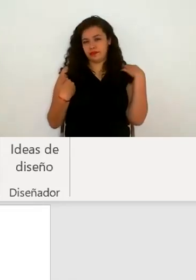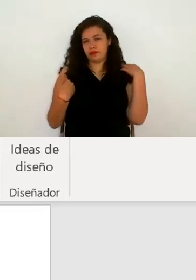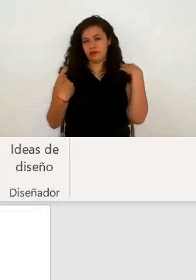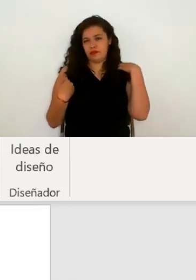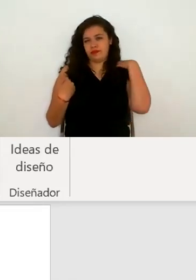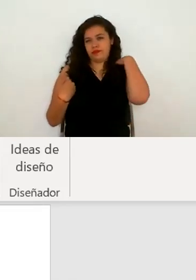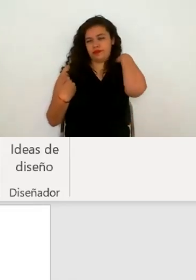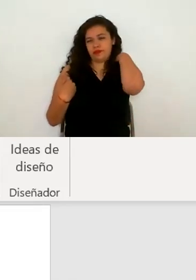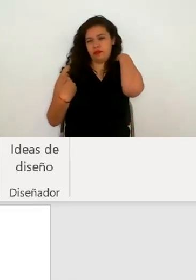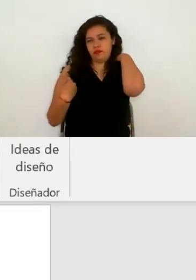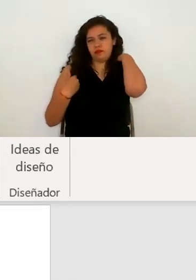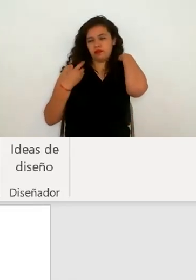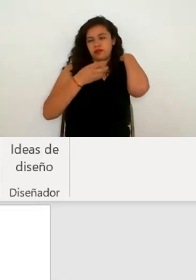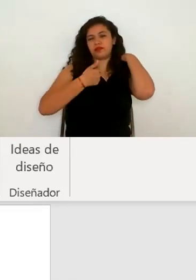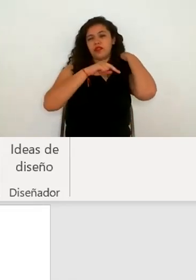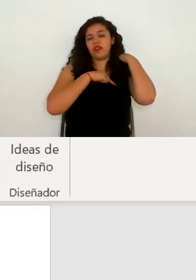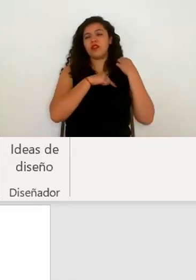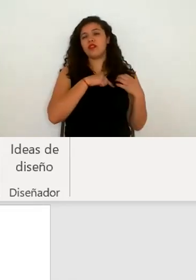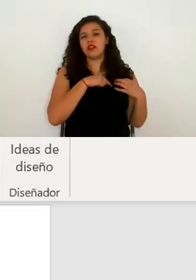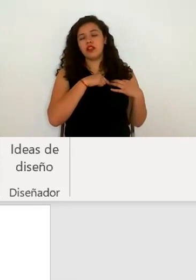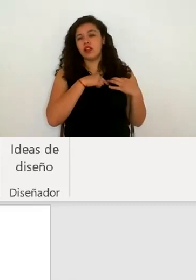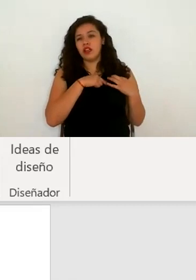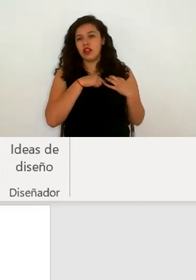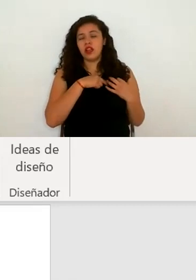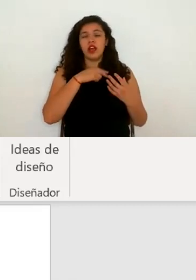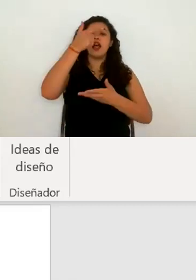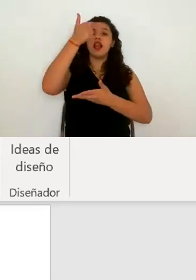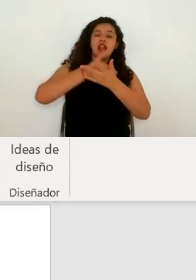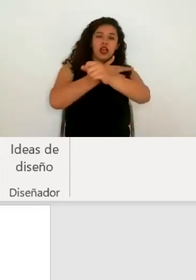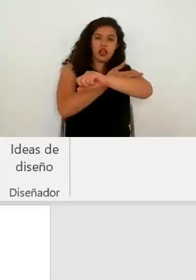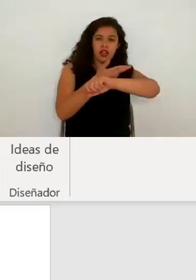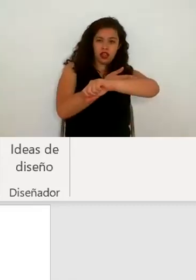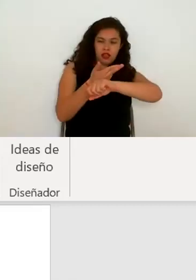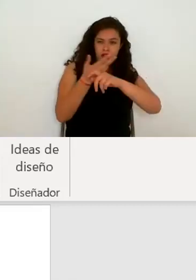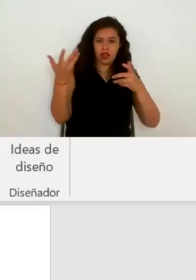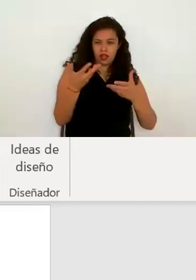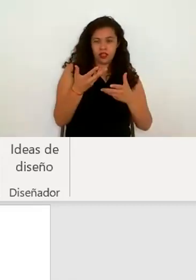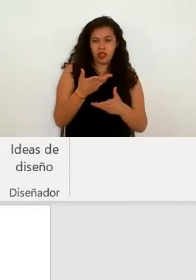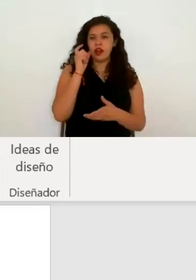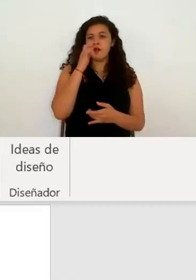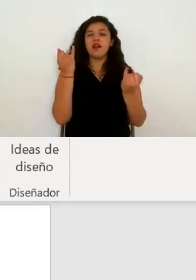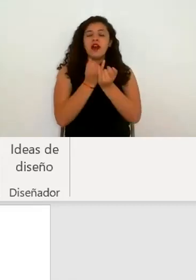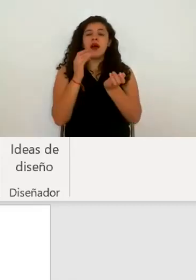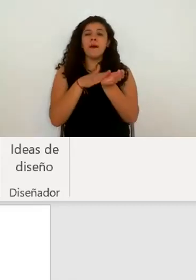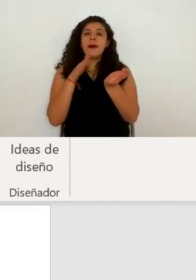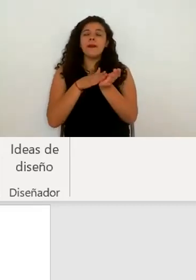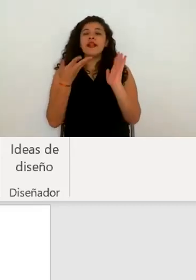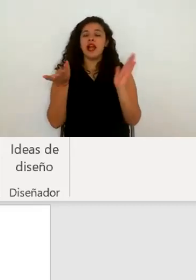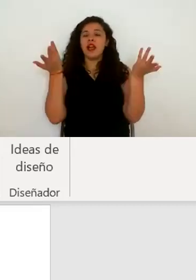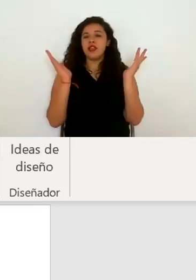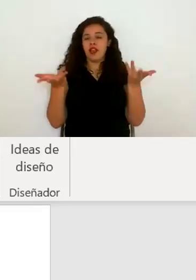a elaborar, retomando el inventario de trámite, los expedientes que ya están